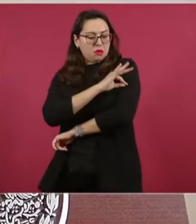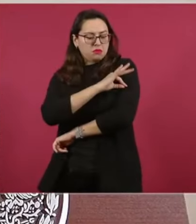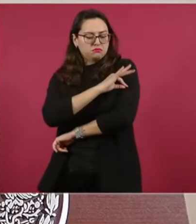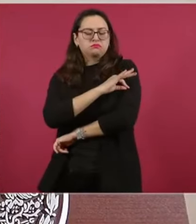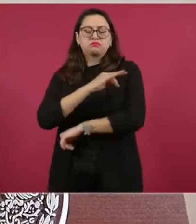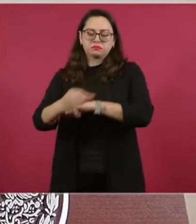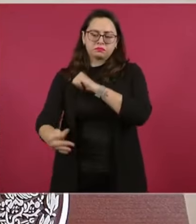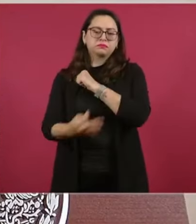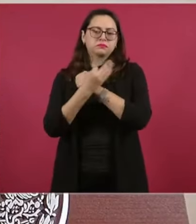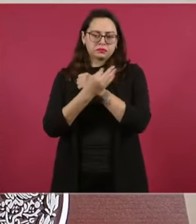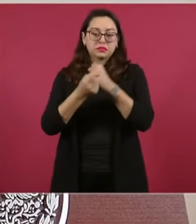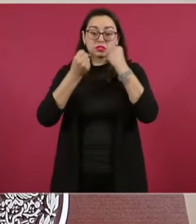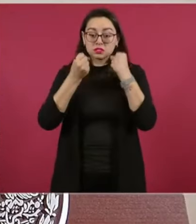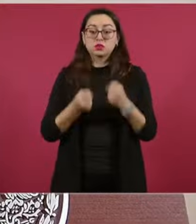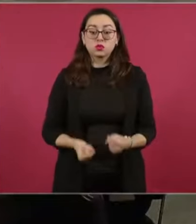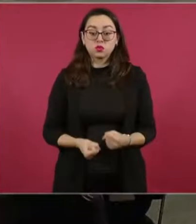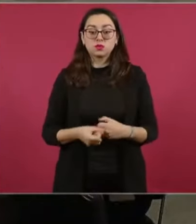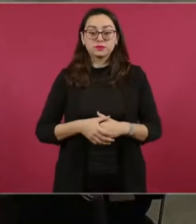eficaz.